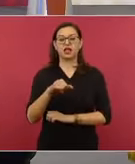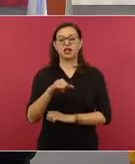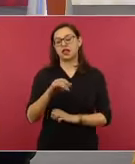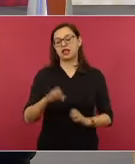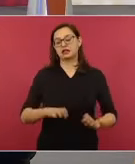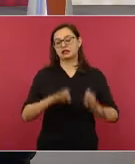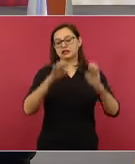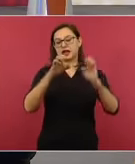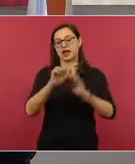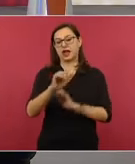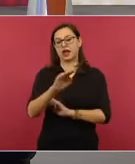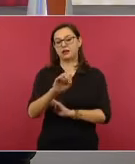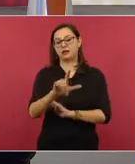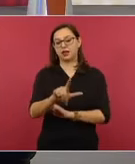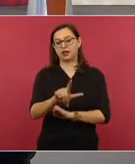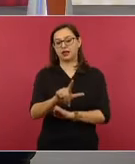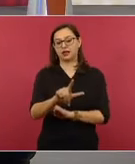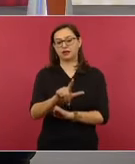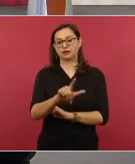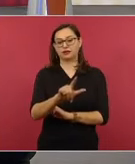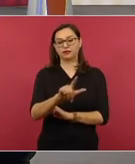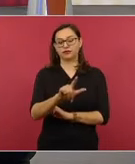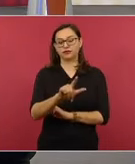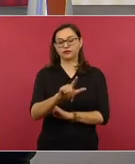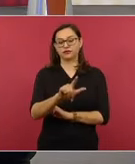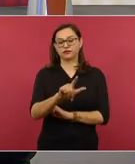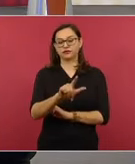Nombre de,